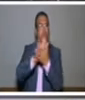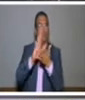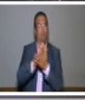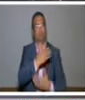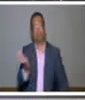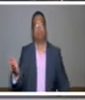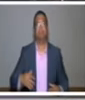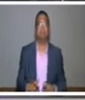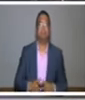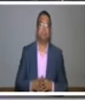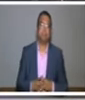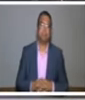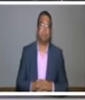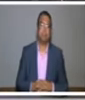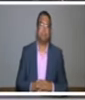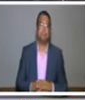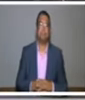Manuel Sidre.